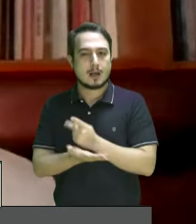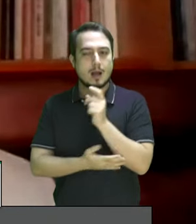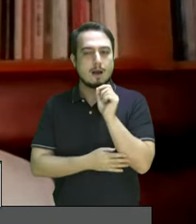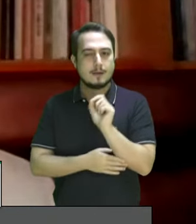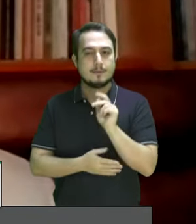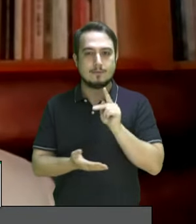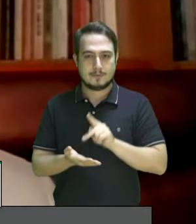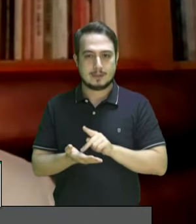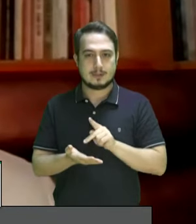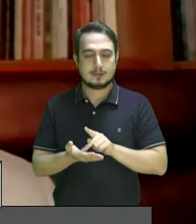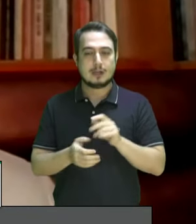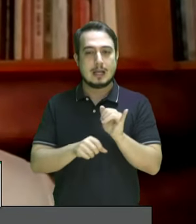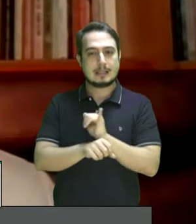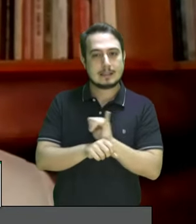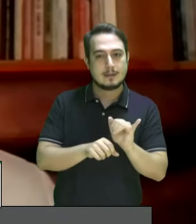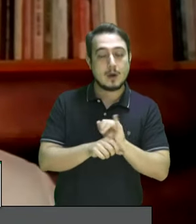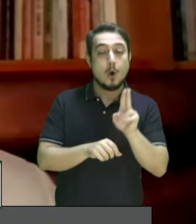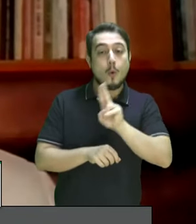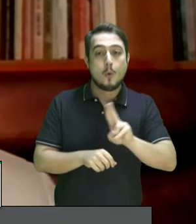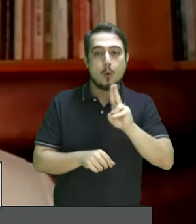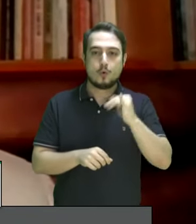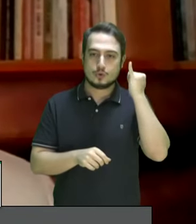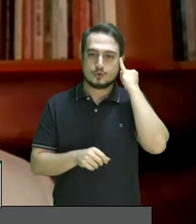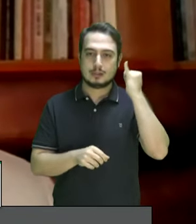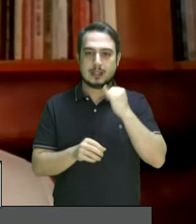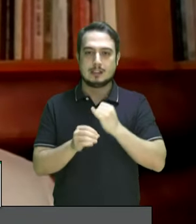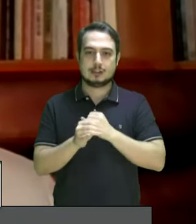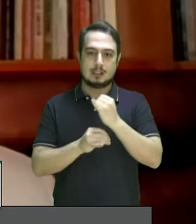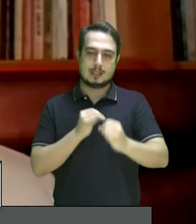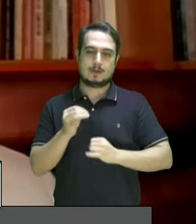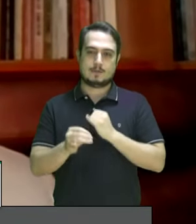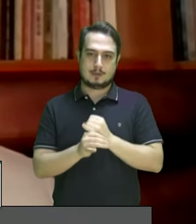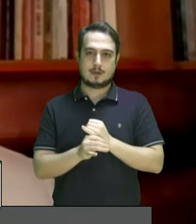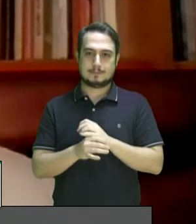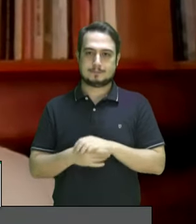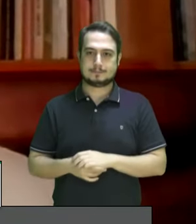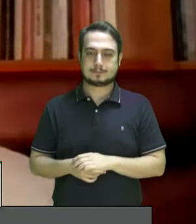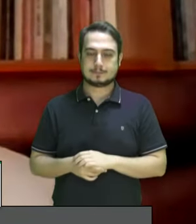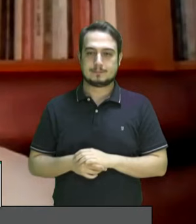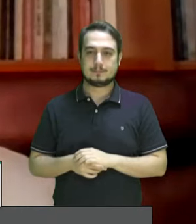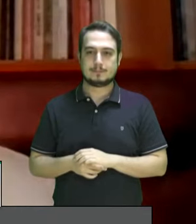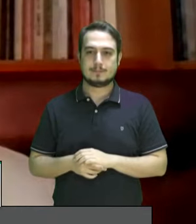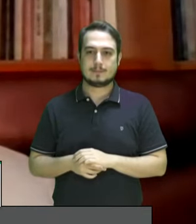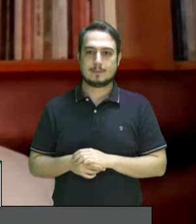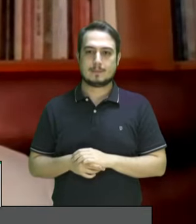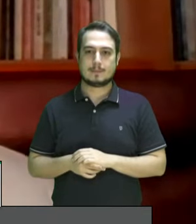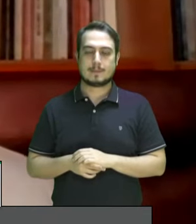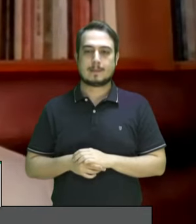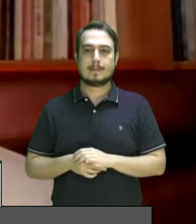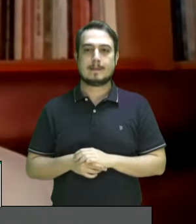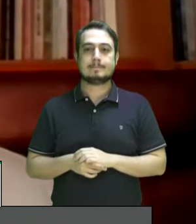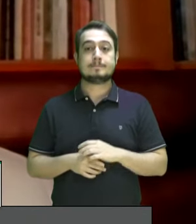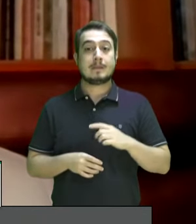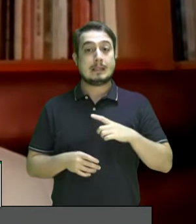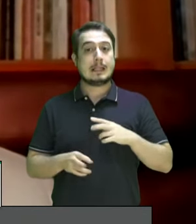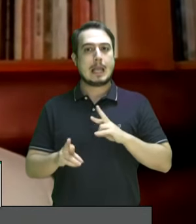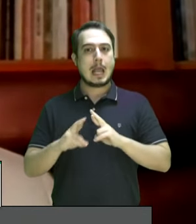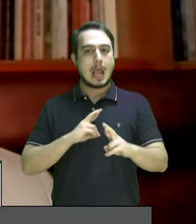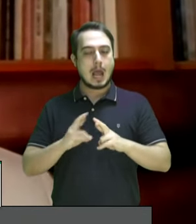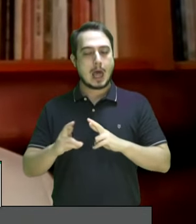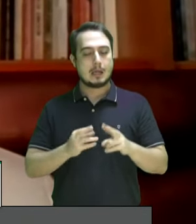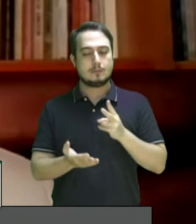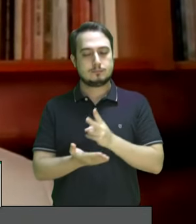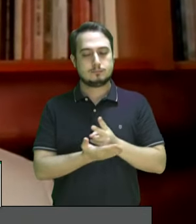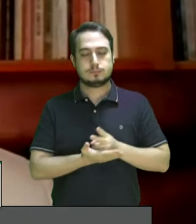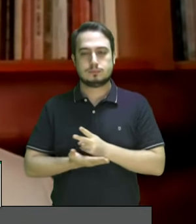de instrumentos de inteligencia artificial alentar una reversión continua y